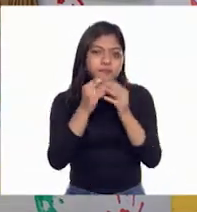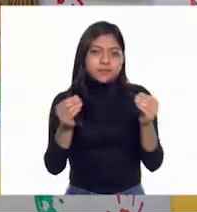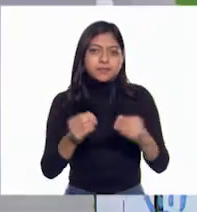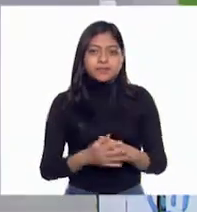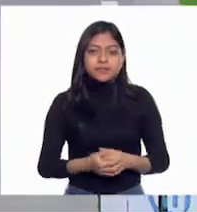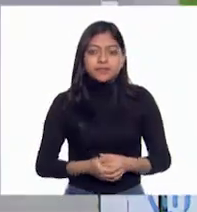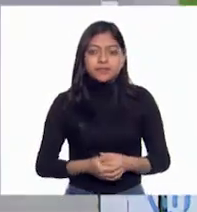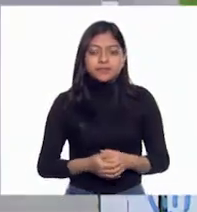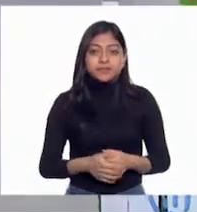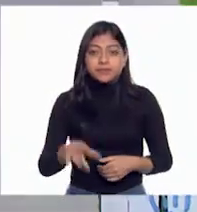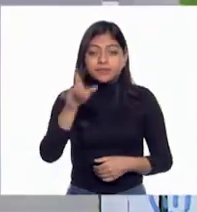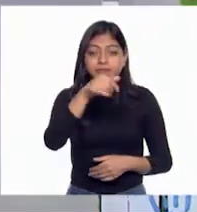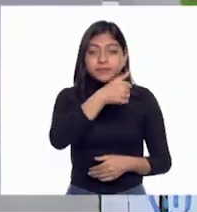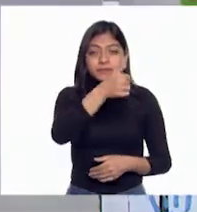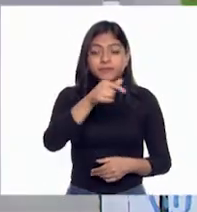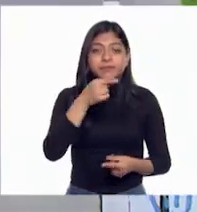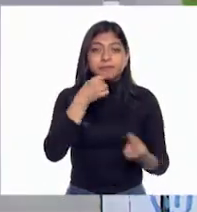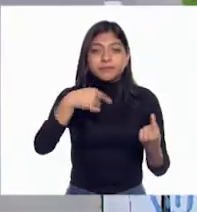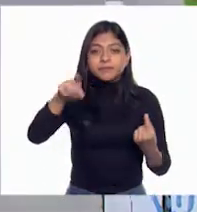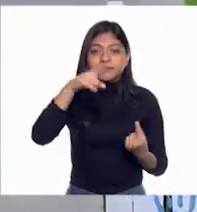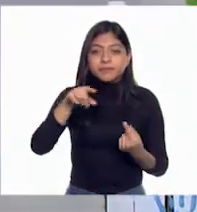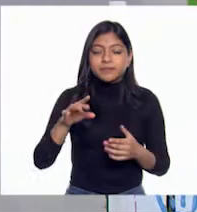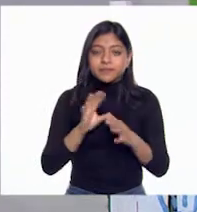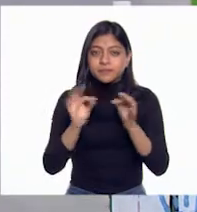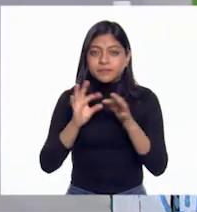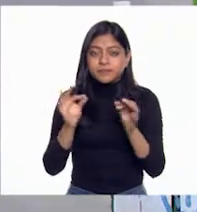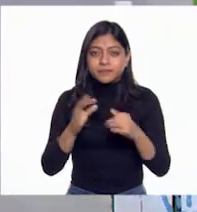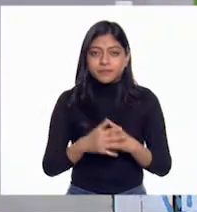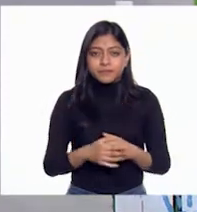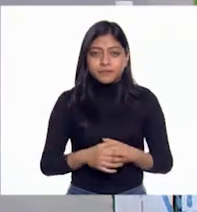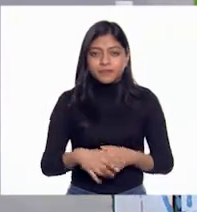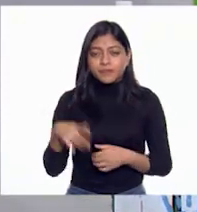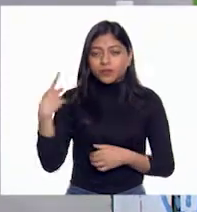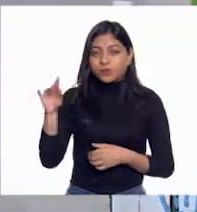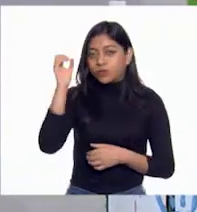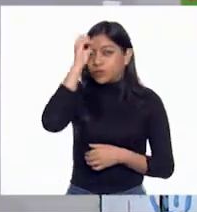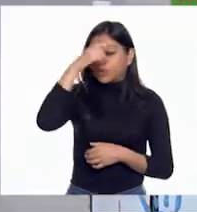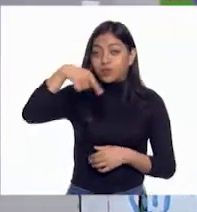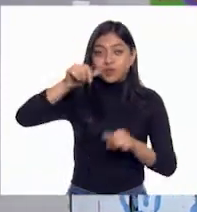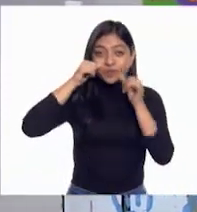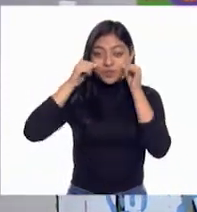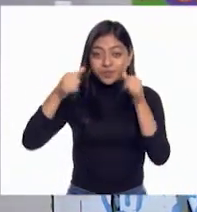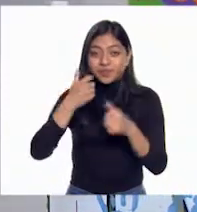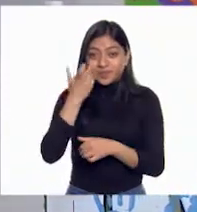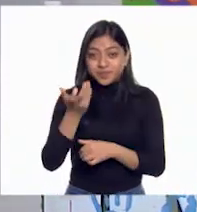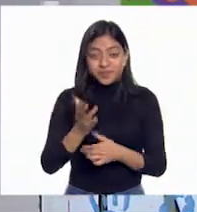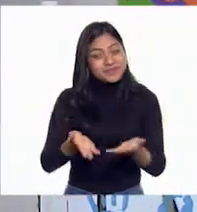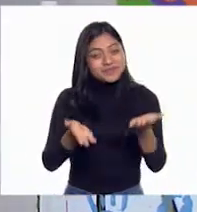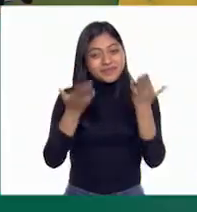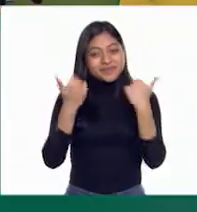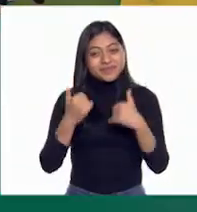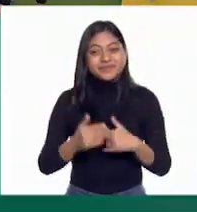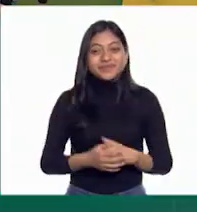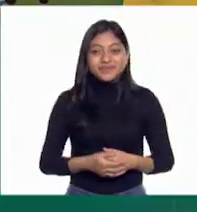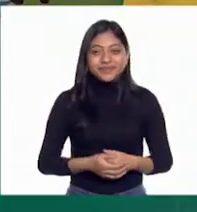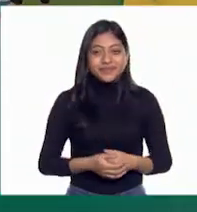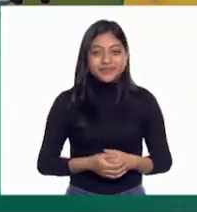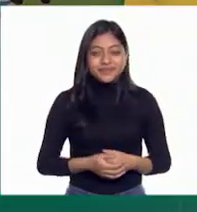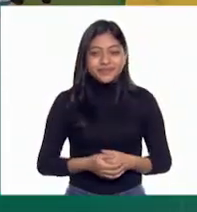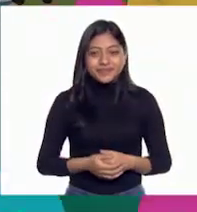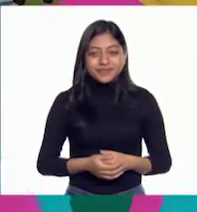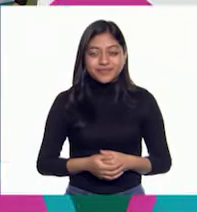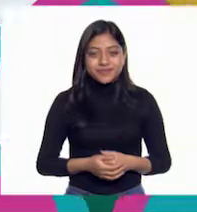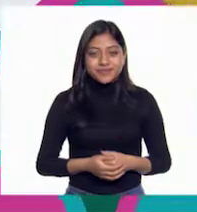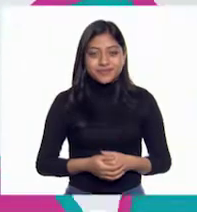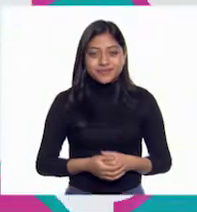creo que las niñas y los niños quieren compartir con nosotros sus ideas. ¿Quieren escucharlos? Sí, vamos. Vamos. Vamos